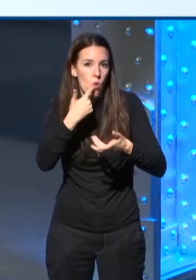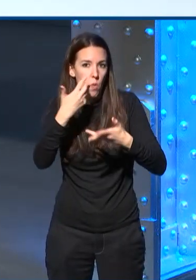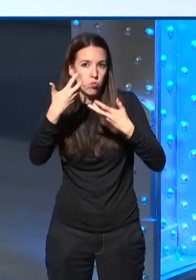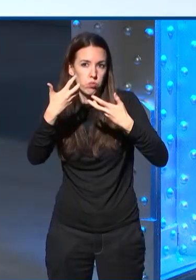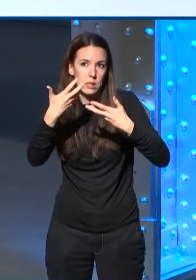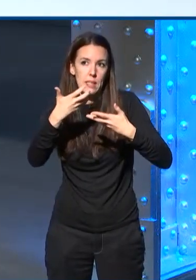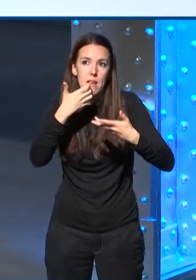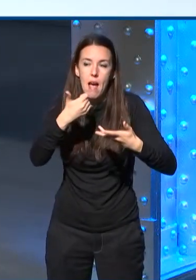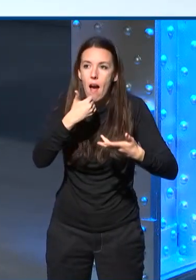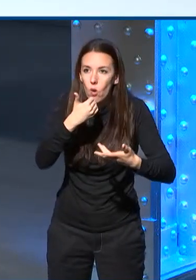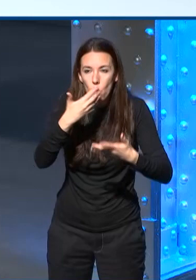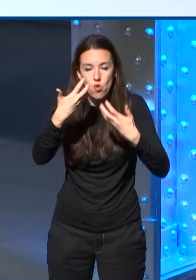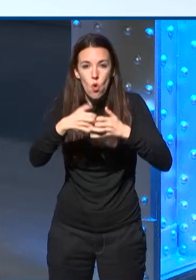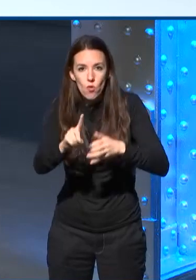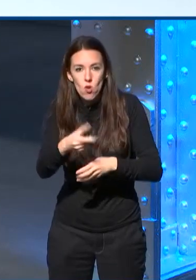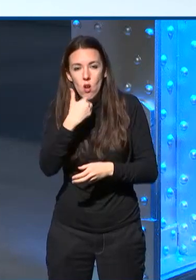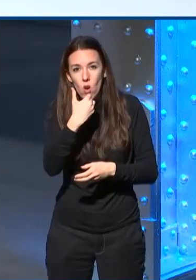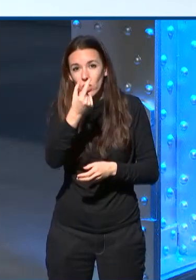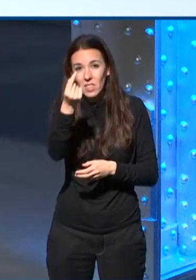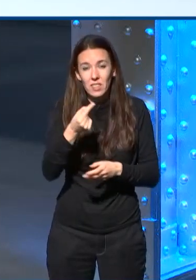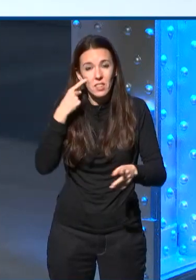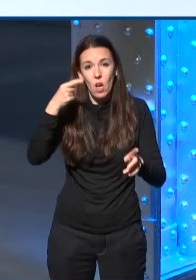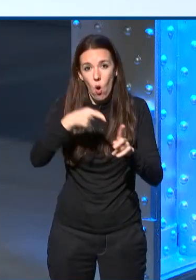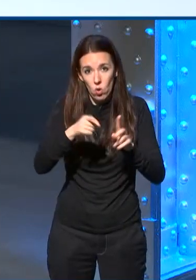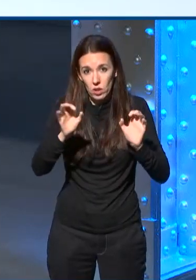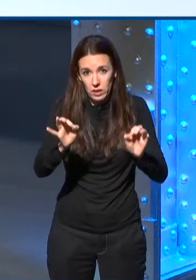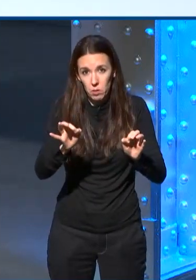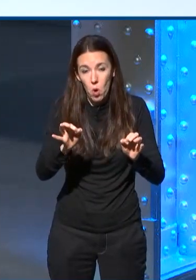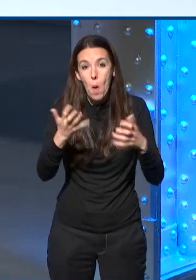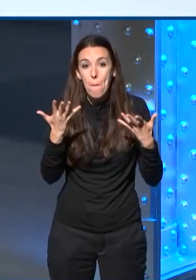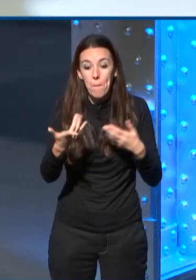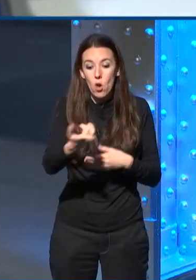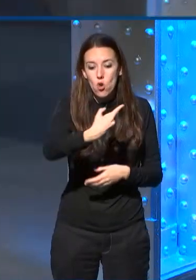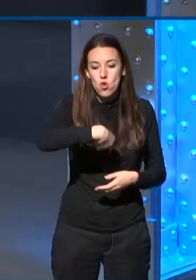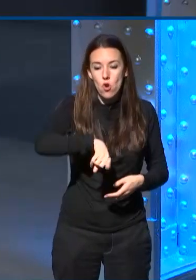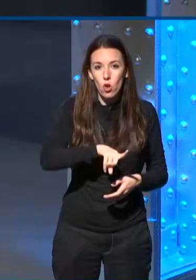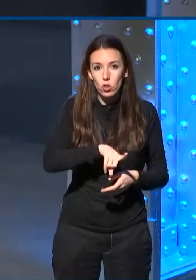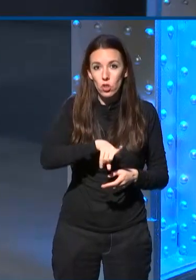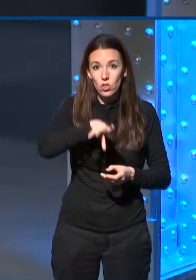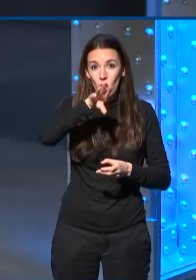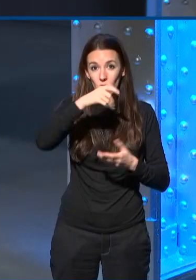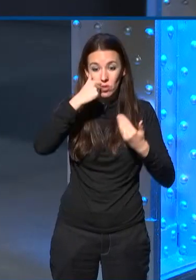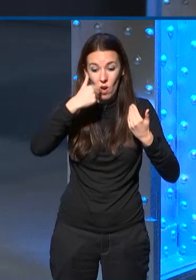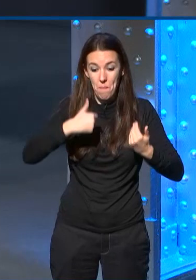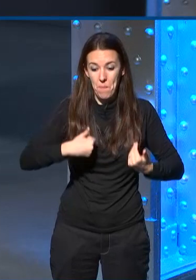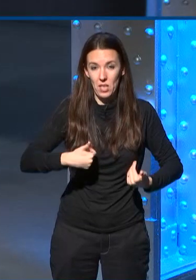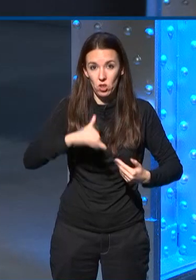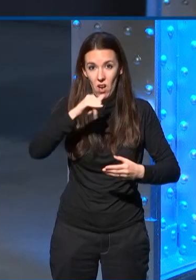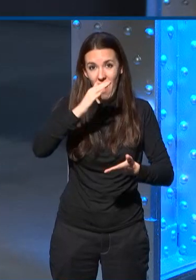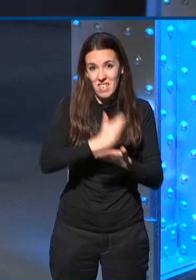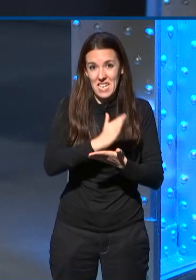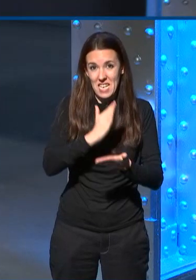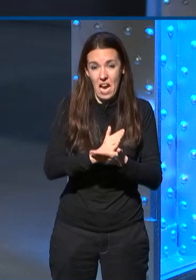funcionar, pues bueno, se diseñan para todo eso. Pero nosotros, dentro del astronauta, lo que tenemos es